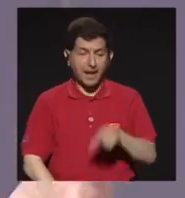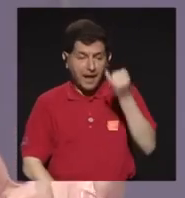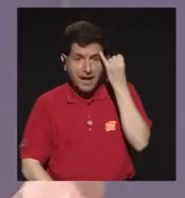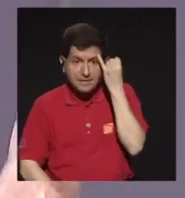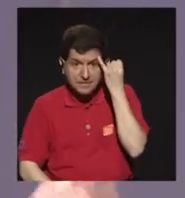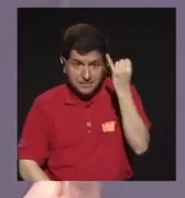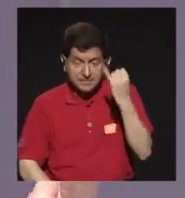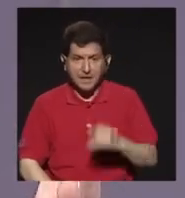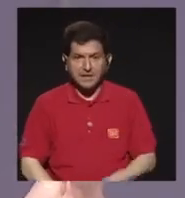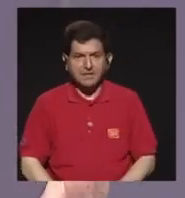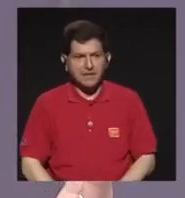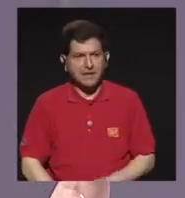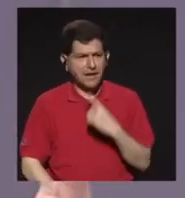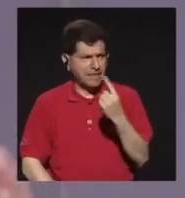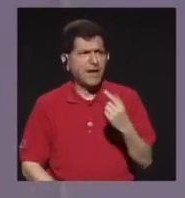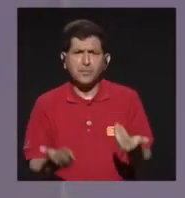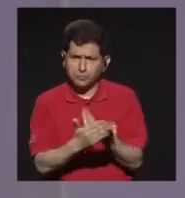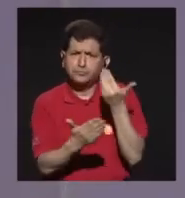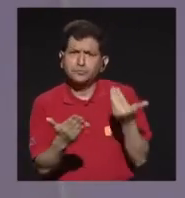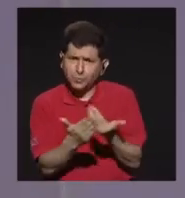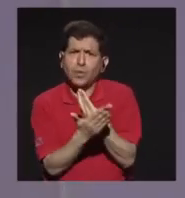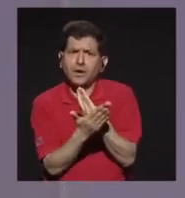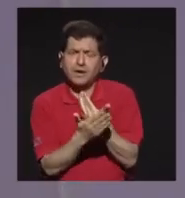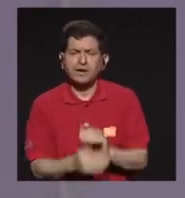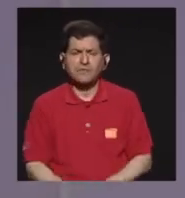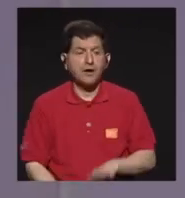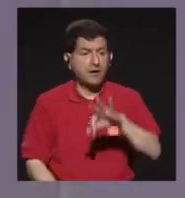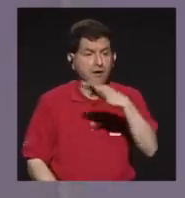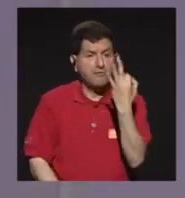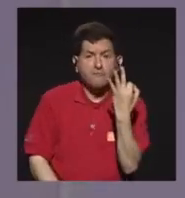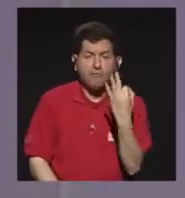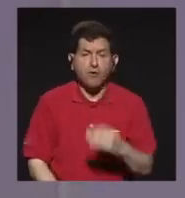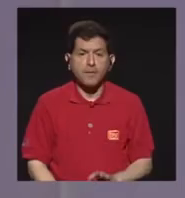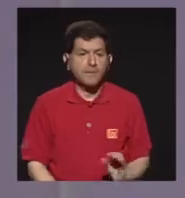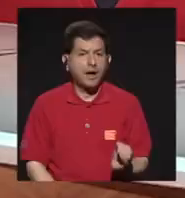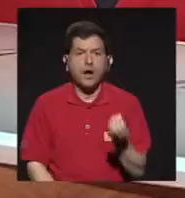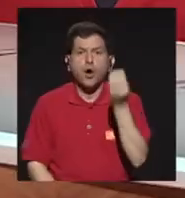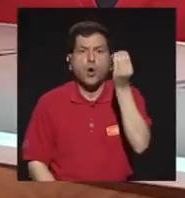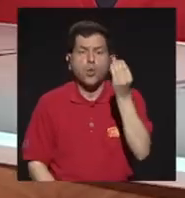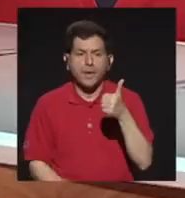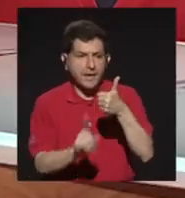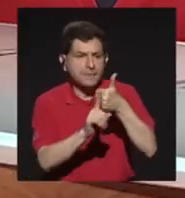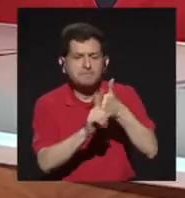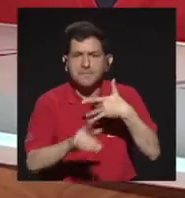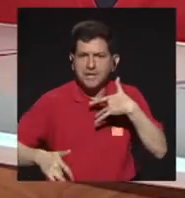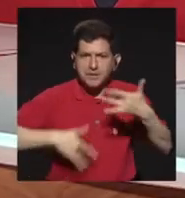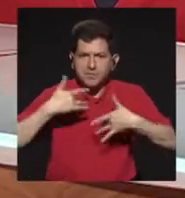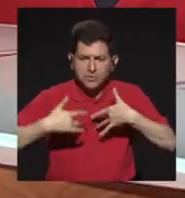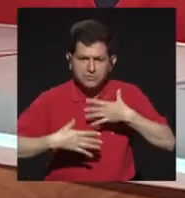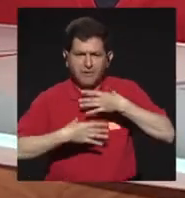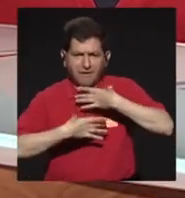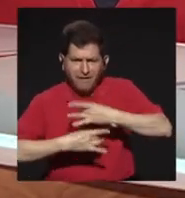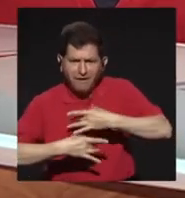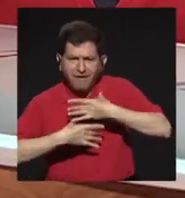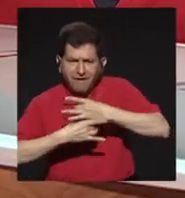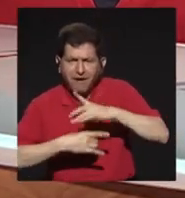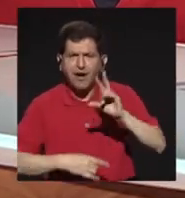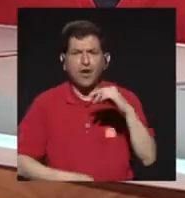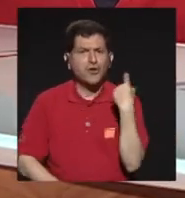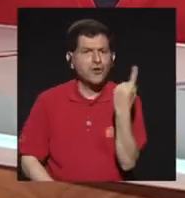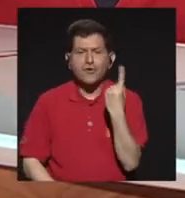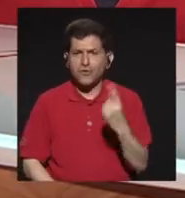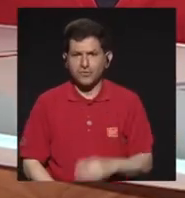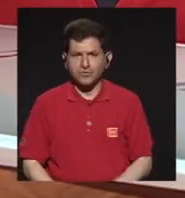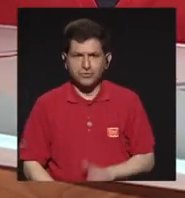iniciativa, digamos, novedosa, porque es una manera de, bueno, como jóvenes podemos sentirnos atraídos no solamente